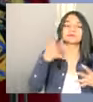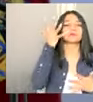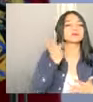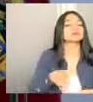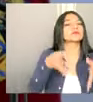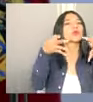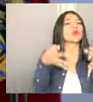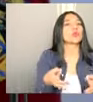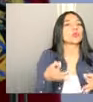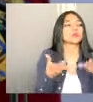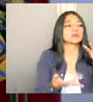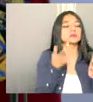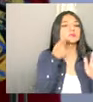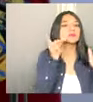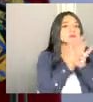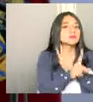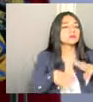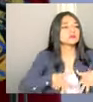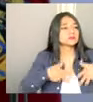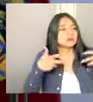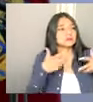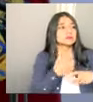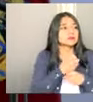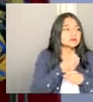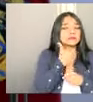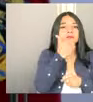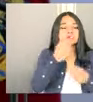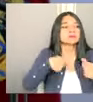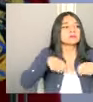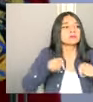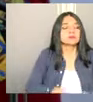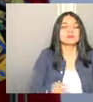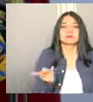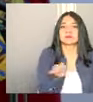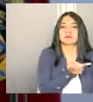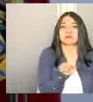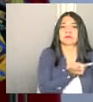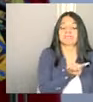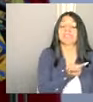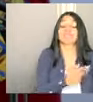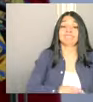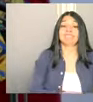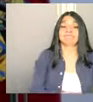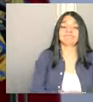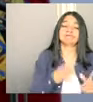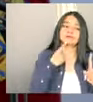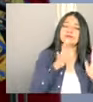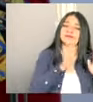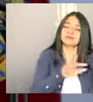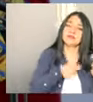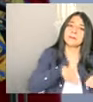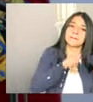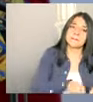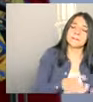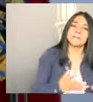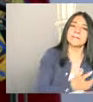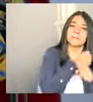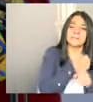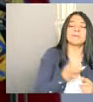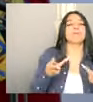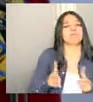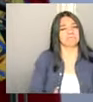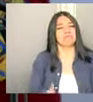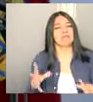se denuncia o se plantea seguridad jurídica, es para las dos partes. Seguridad jurídica para los privados, pero seguridad